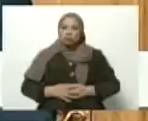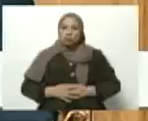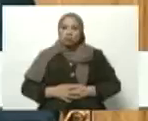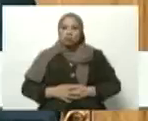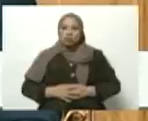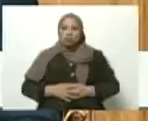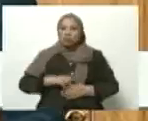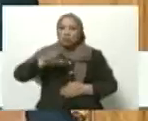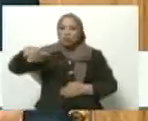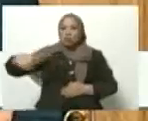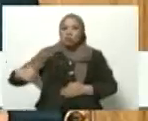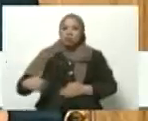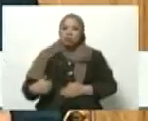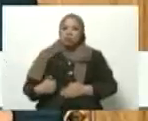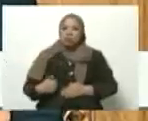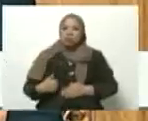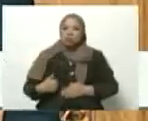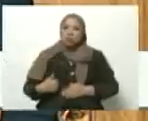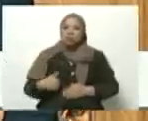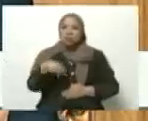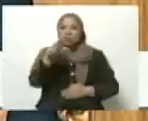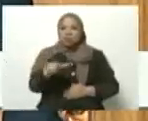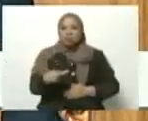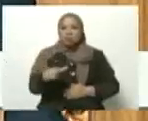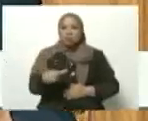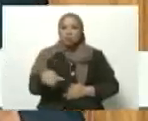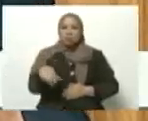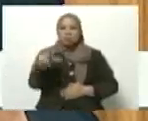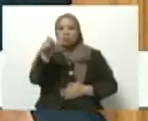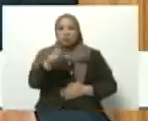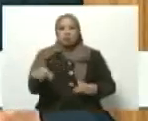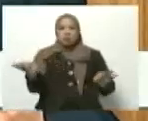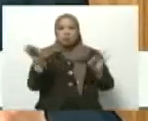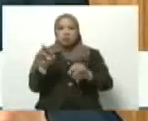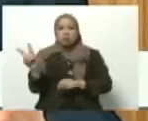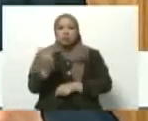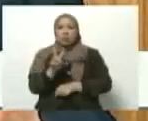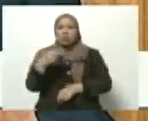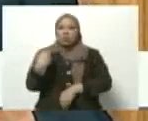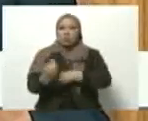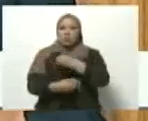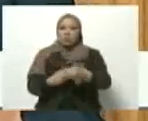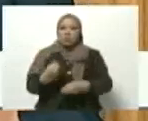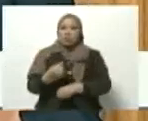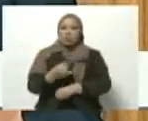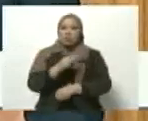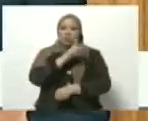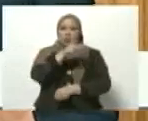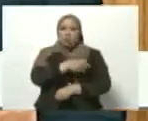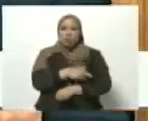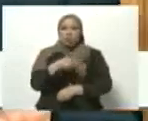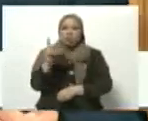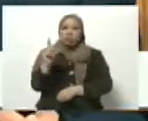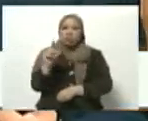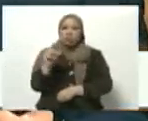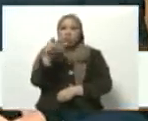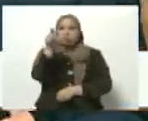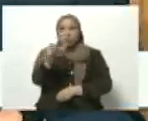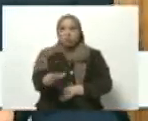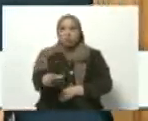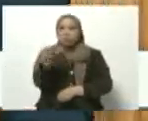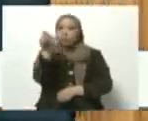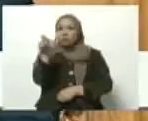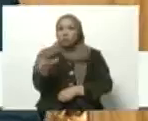grandes que a nosotros. Y lo que quiero que vean es que no es a Rusia o Venezuela, es que lo que se llama las sanciones a terceros son aquellos